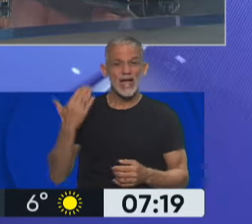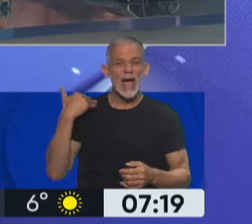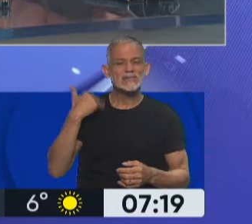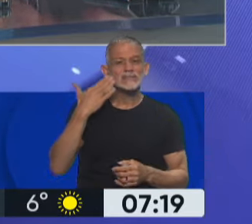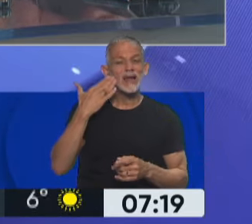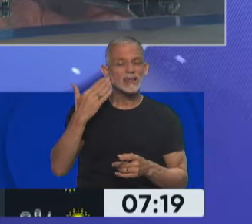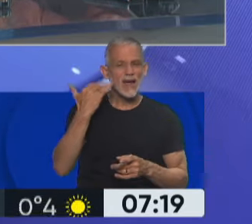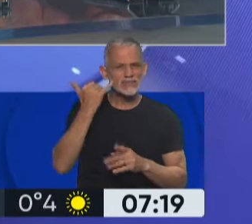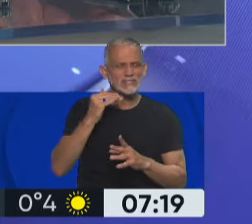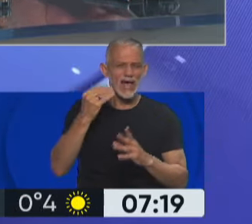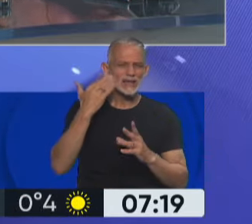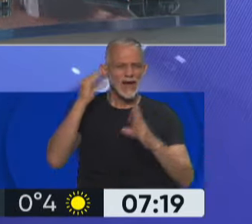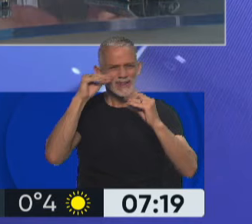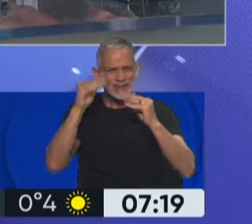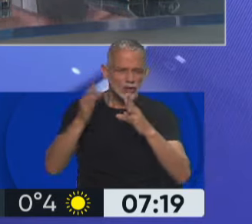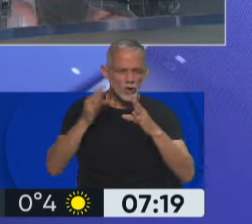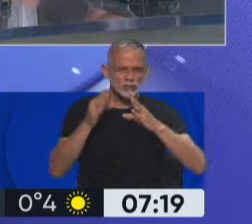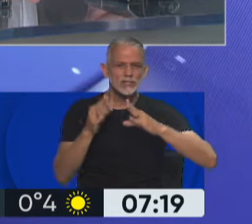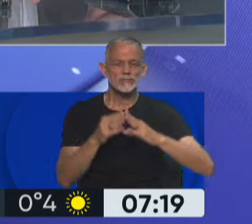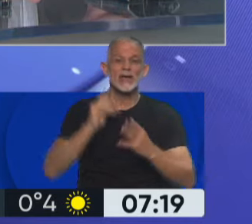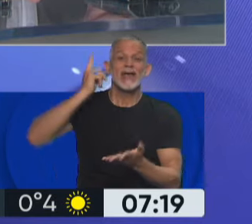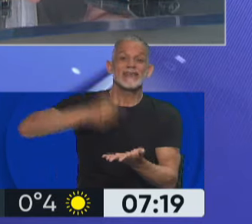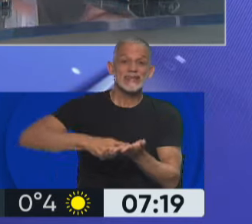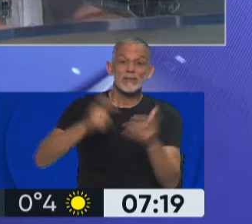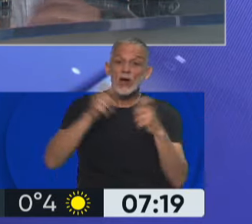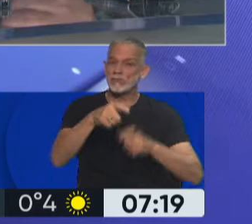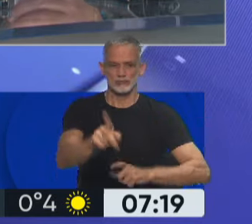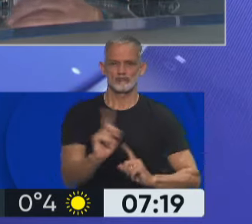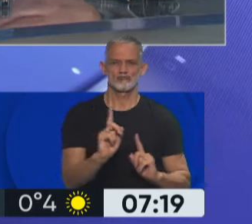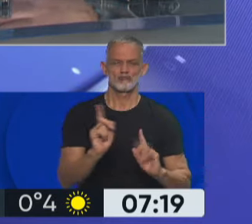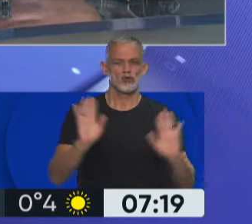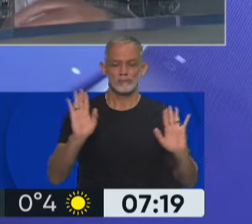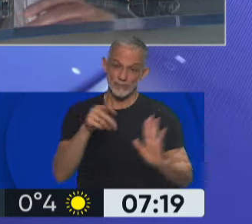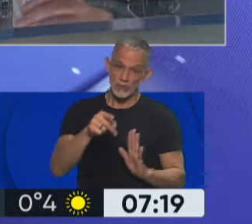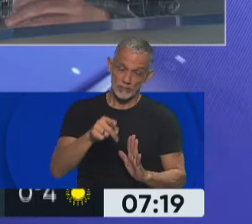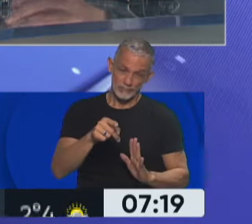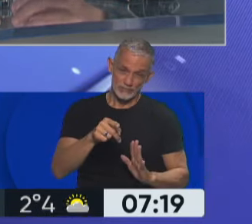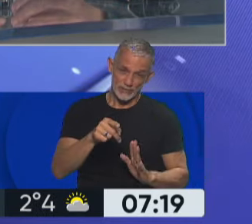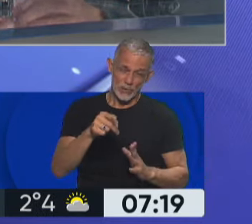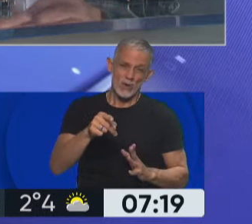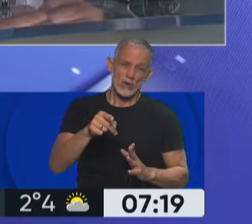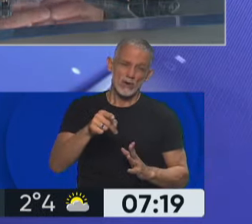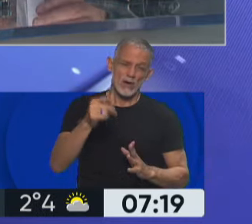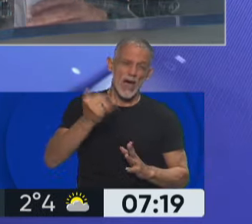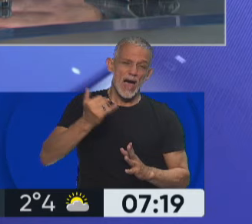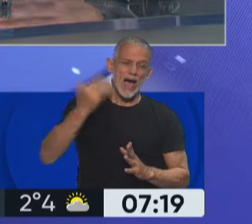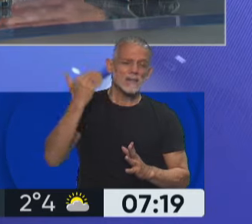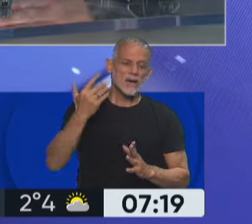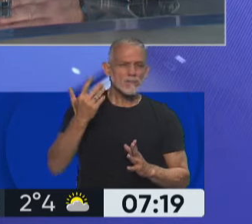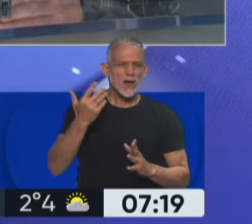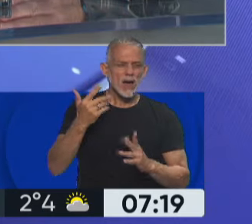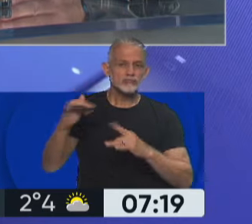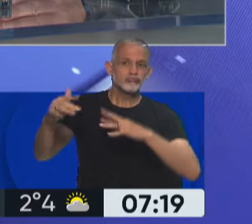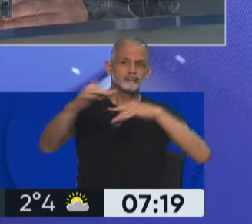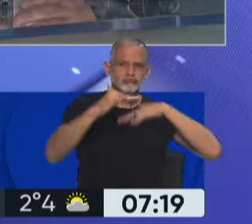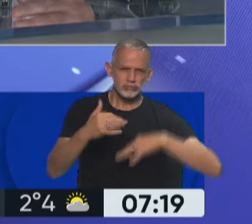la tarde ya tarde noche es que no va a haber dictamen de comisión por qué porque había una eh Por lo menos una versión